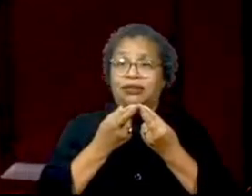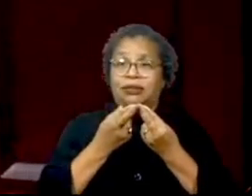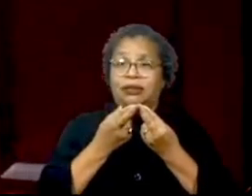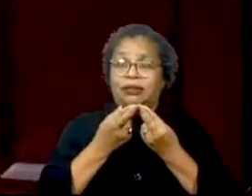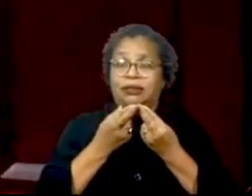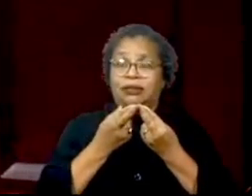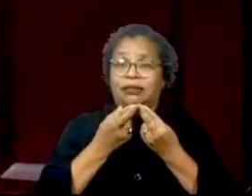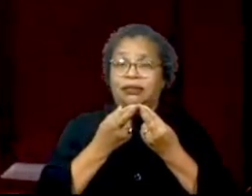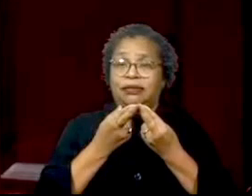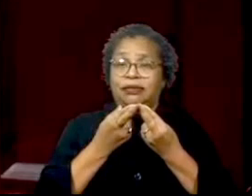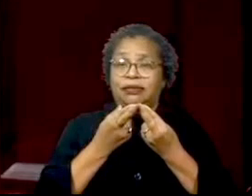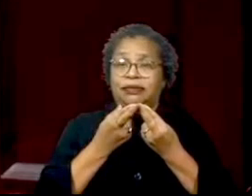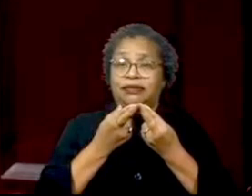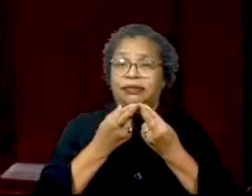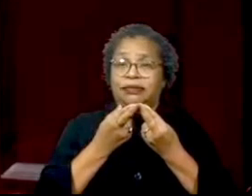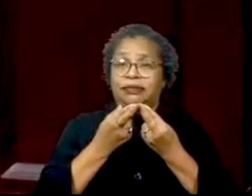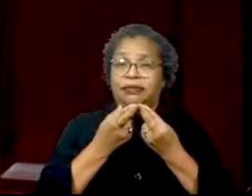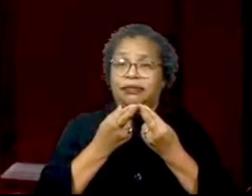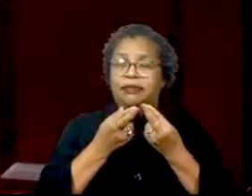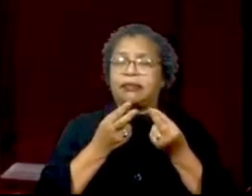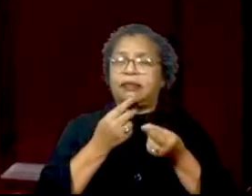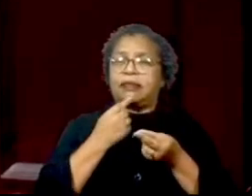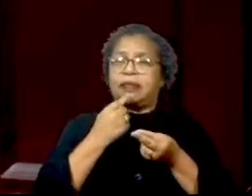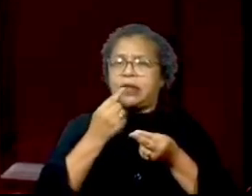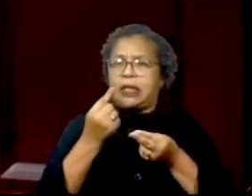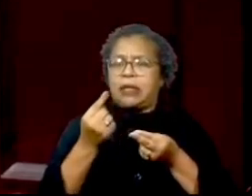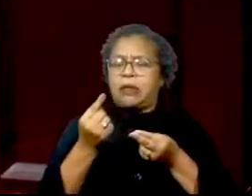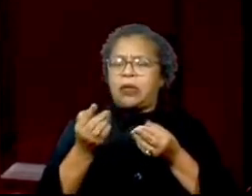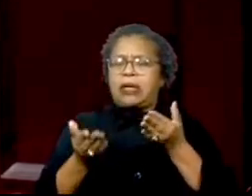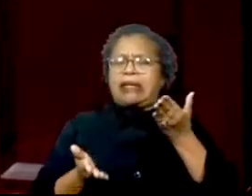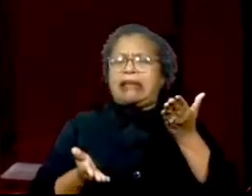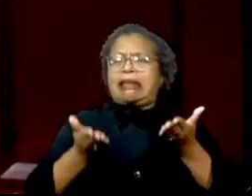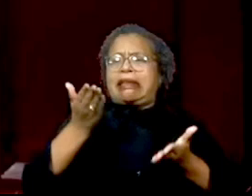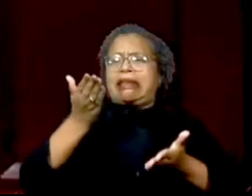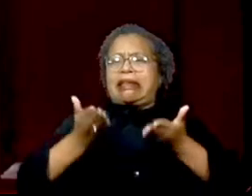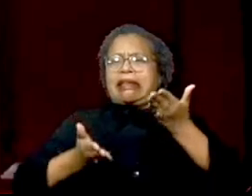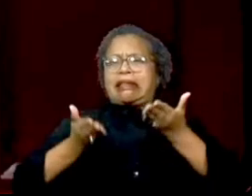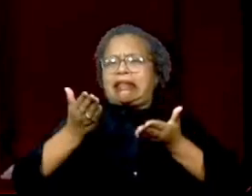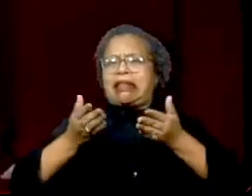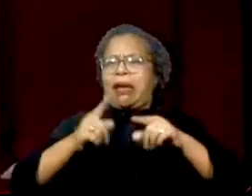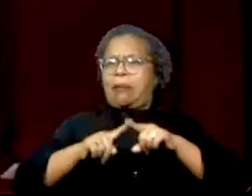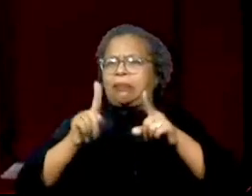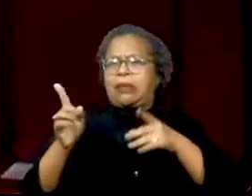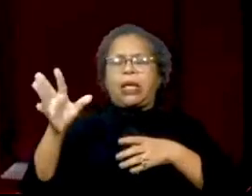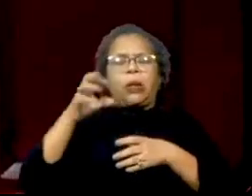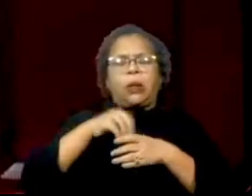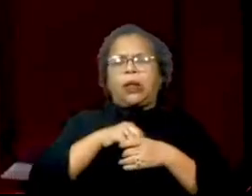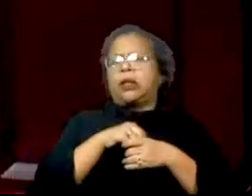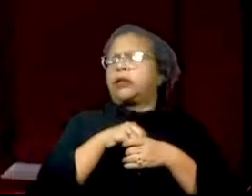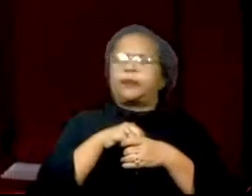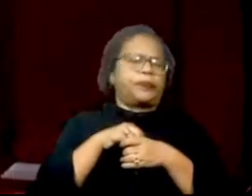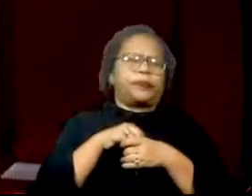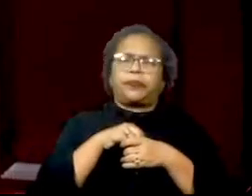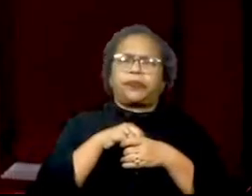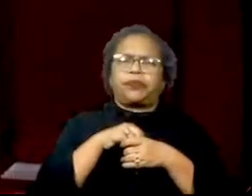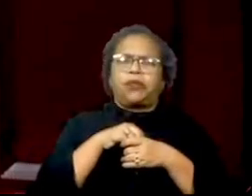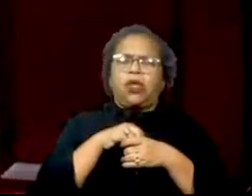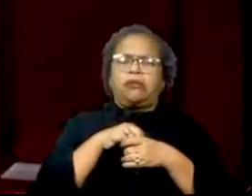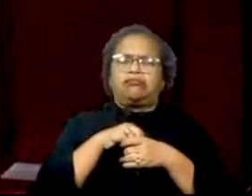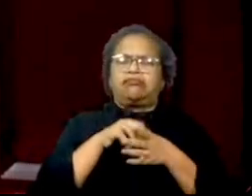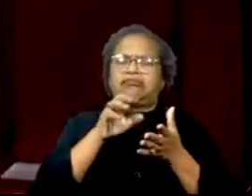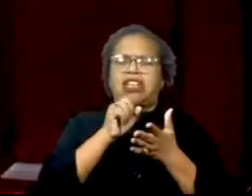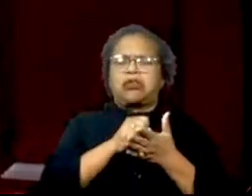hay la posibilidad, pero no la descartamos, porque pensamos que